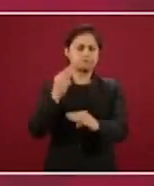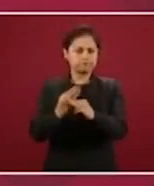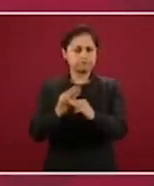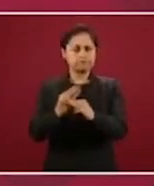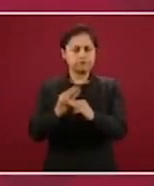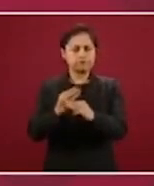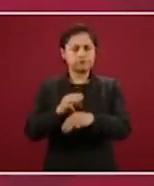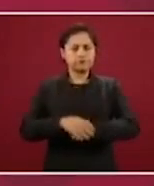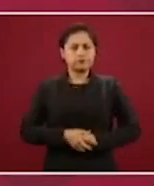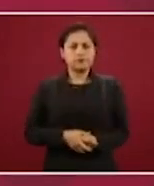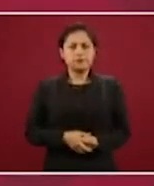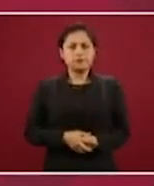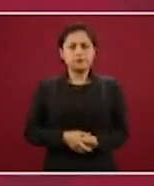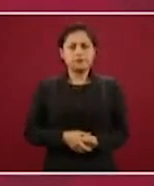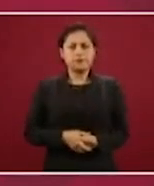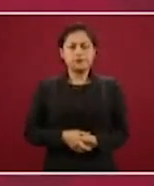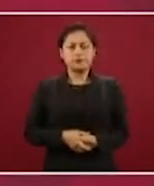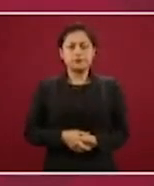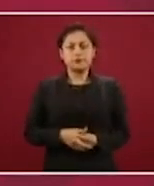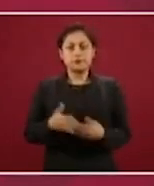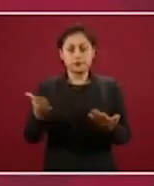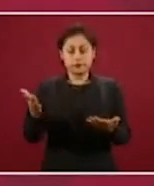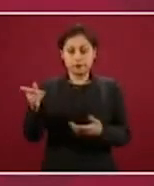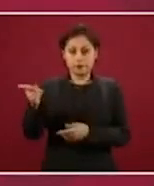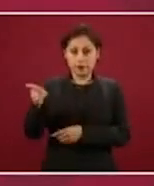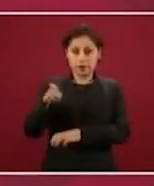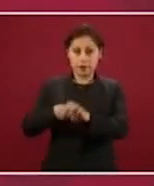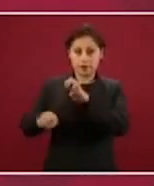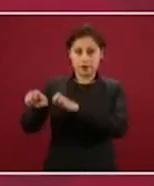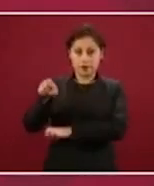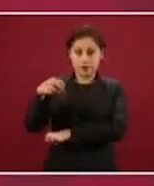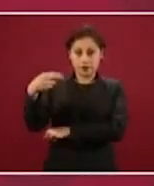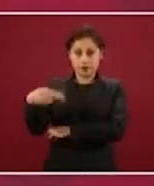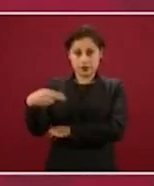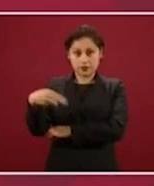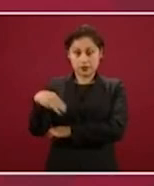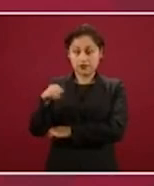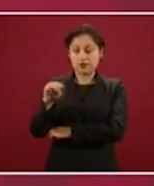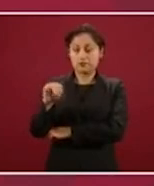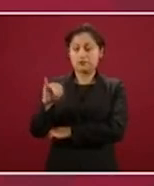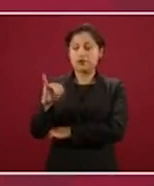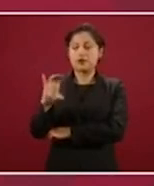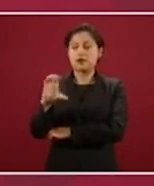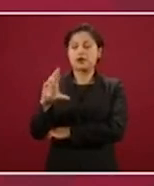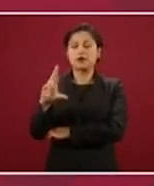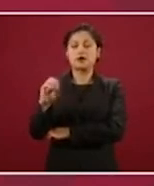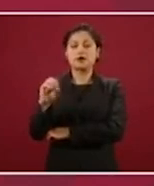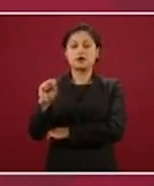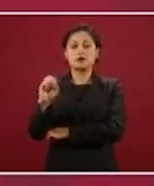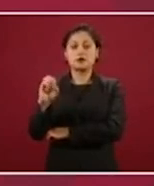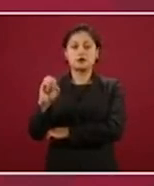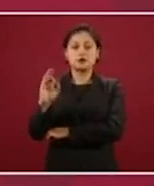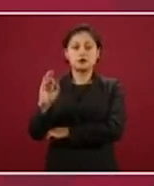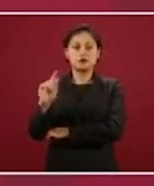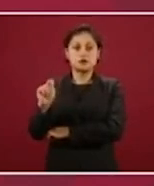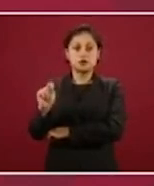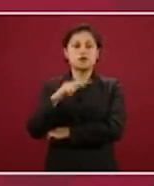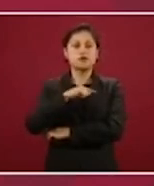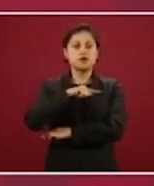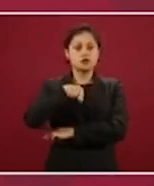y hemos tenido con Microsoft una relación en los últimos